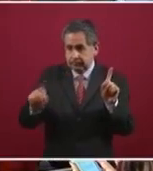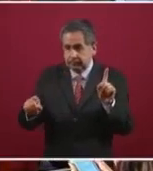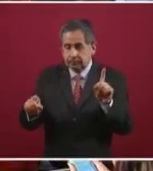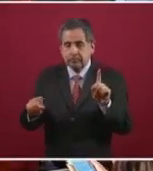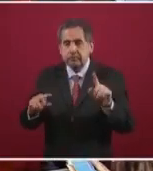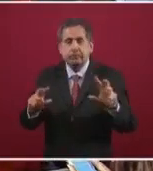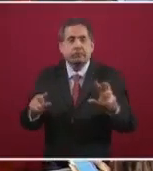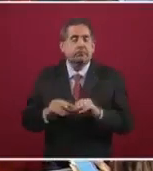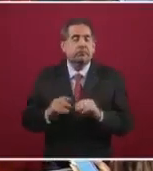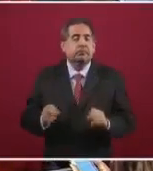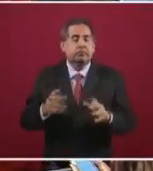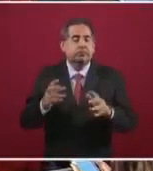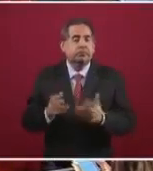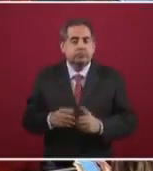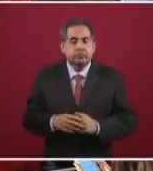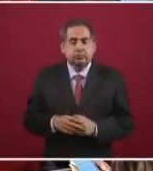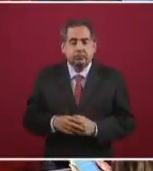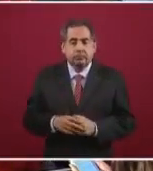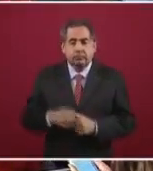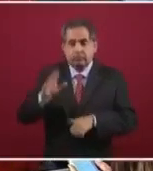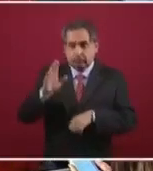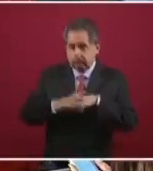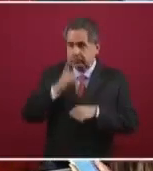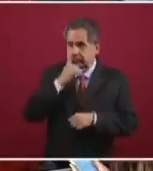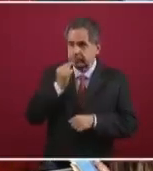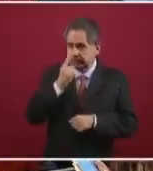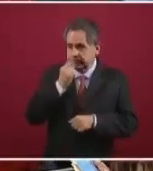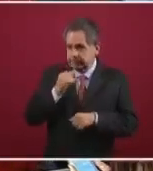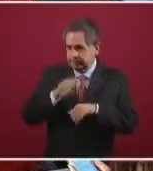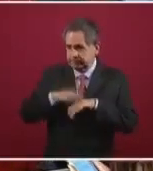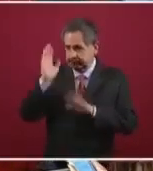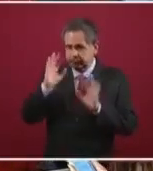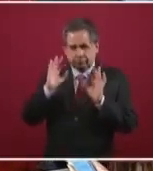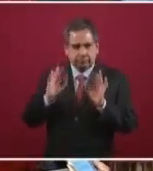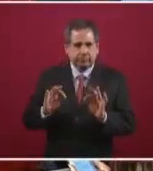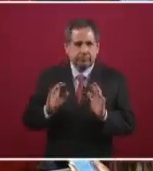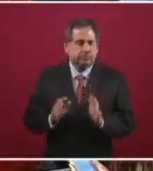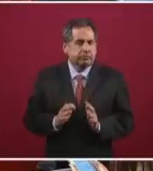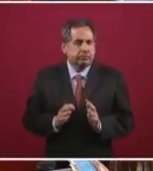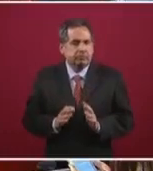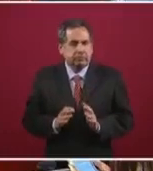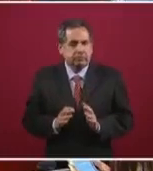hay más policías de los